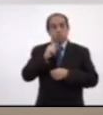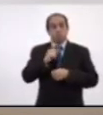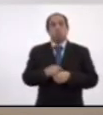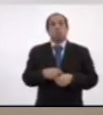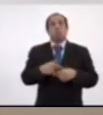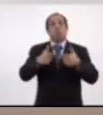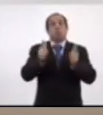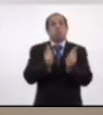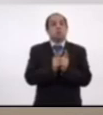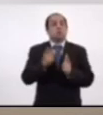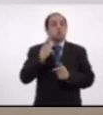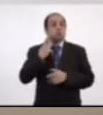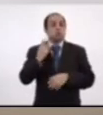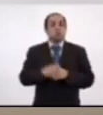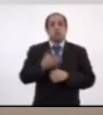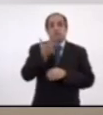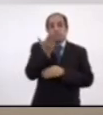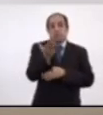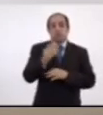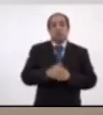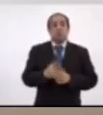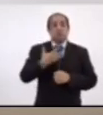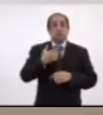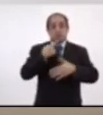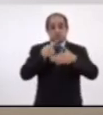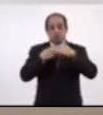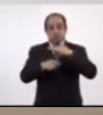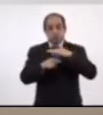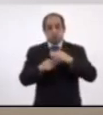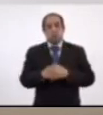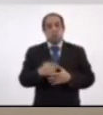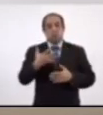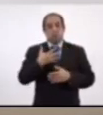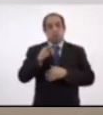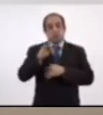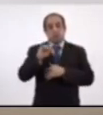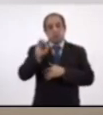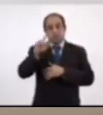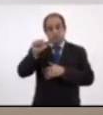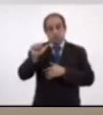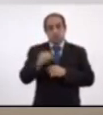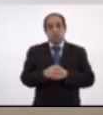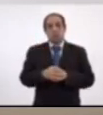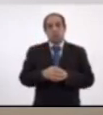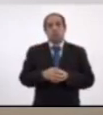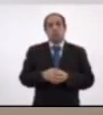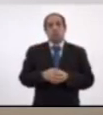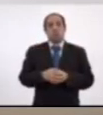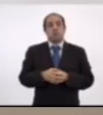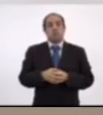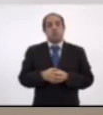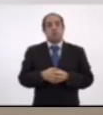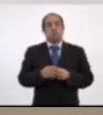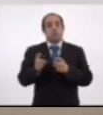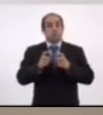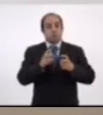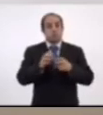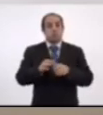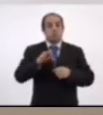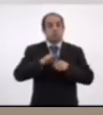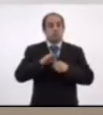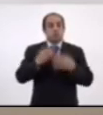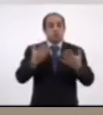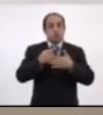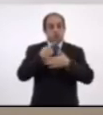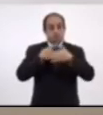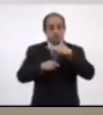partido político, lo que les hemos pedido pues es que haya esta denuncia. Existe ya la Fiscalía de Delitos Electorales, que hagan su denuncia en la